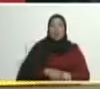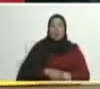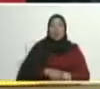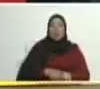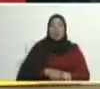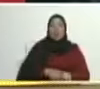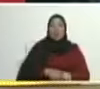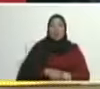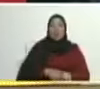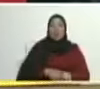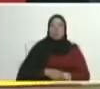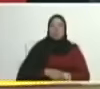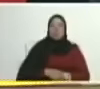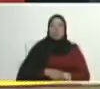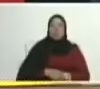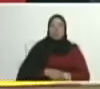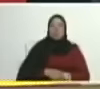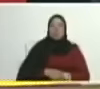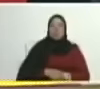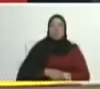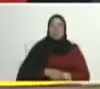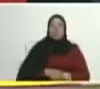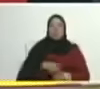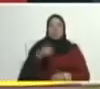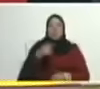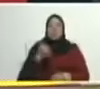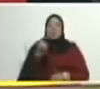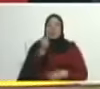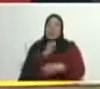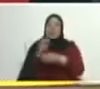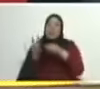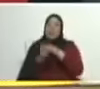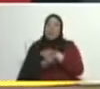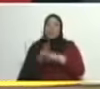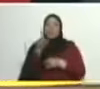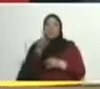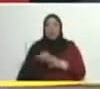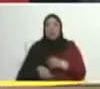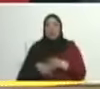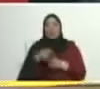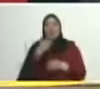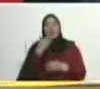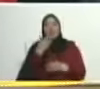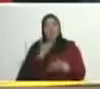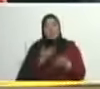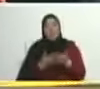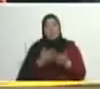de la Federación de San Cristóbal y Nieves.